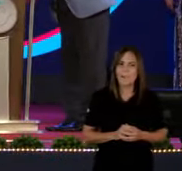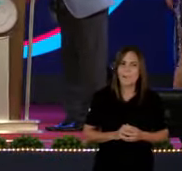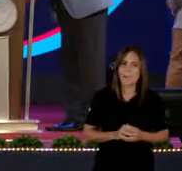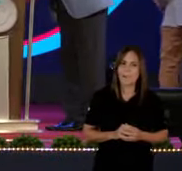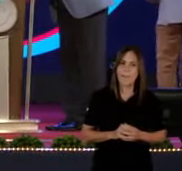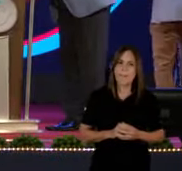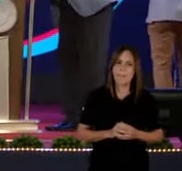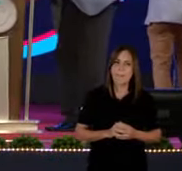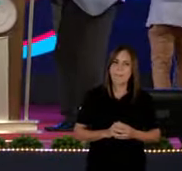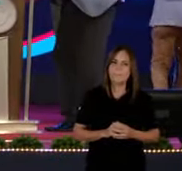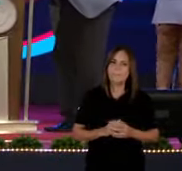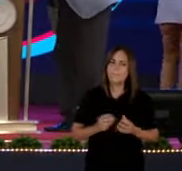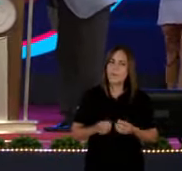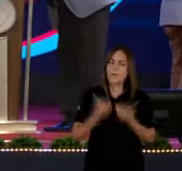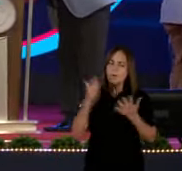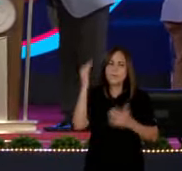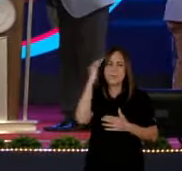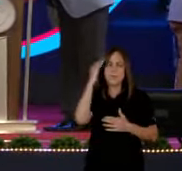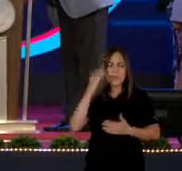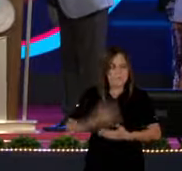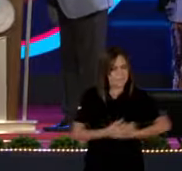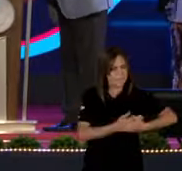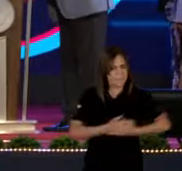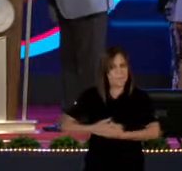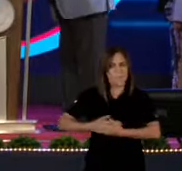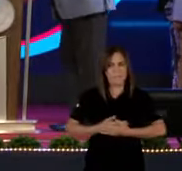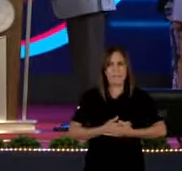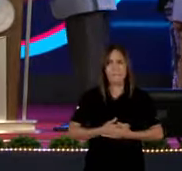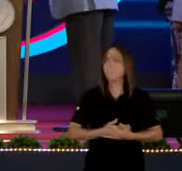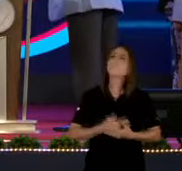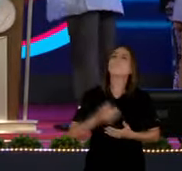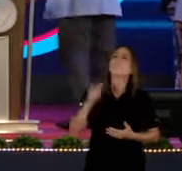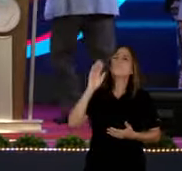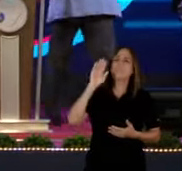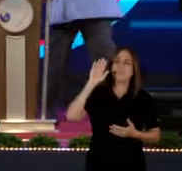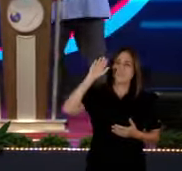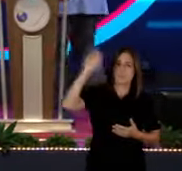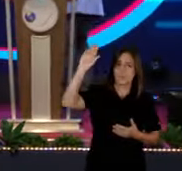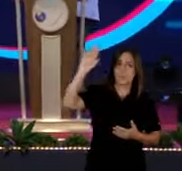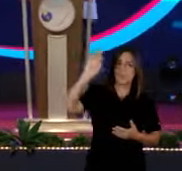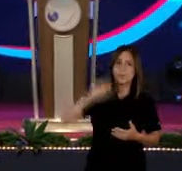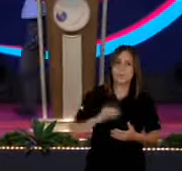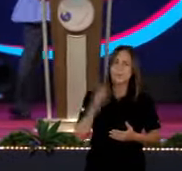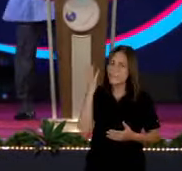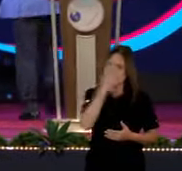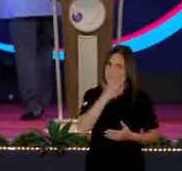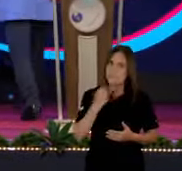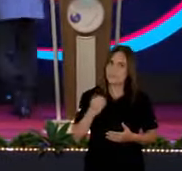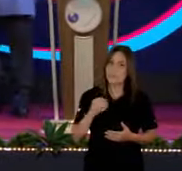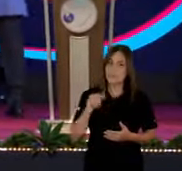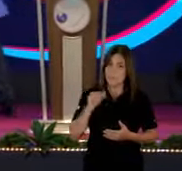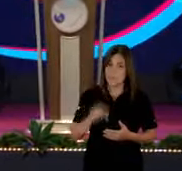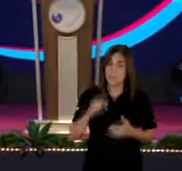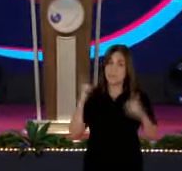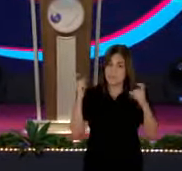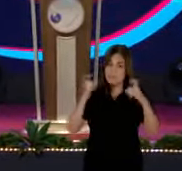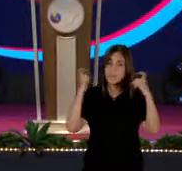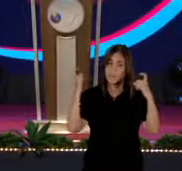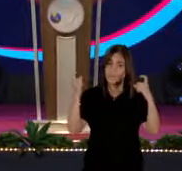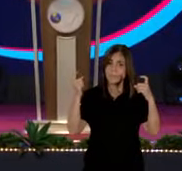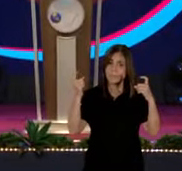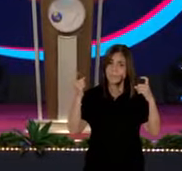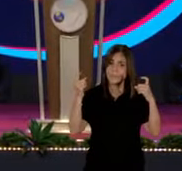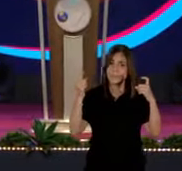¿Cuántos saben que los niños son del Señor? Qué belleza. Este acto, más que